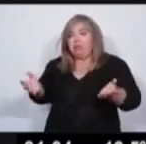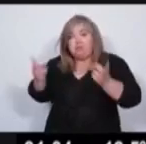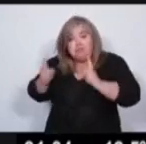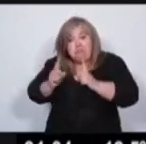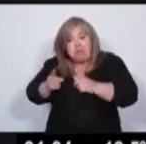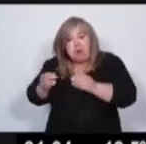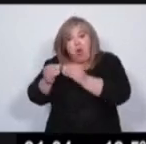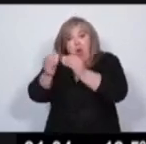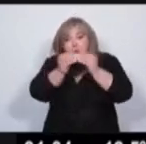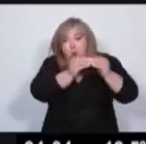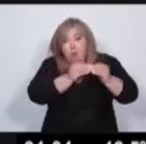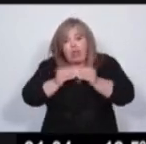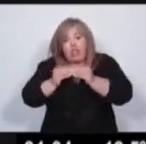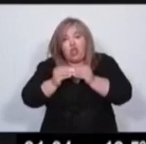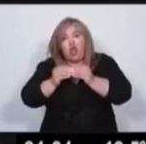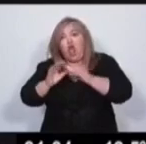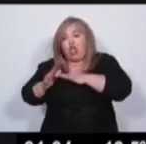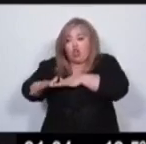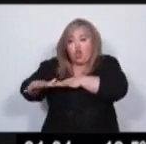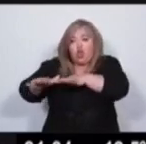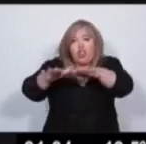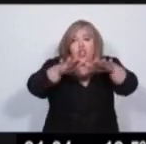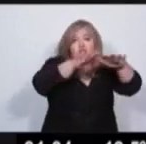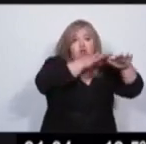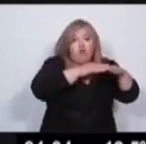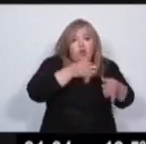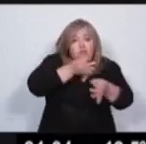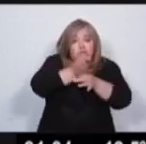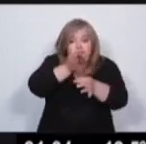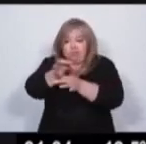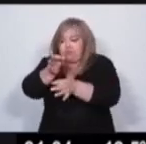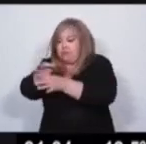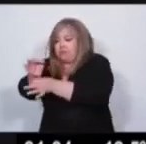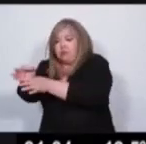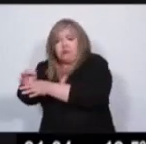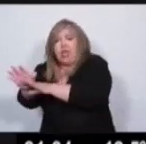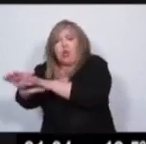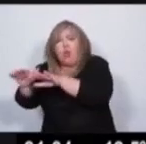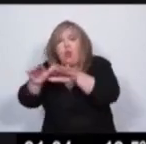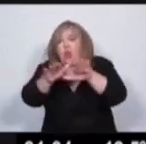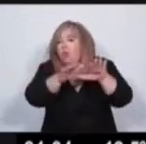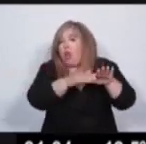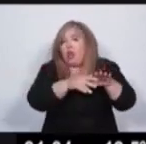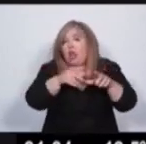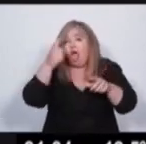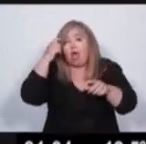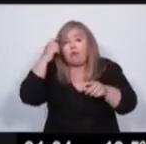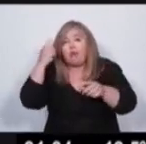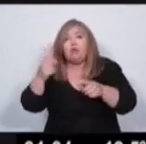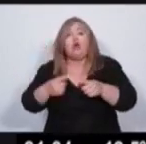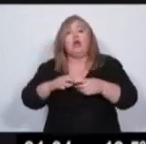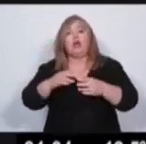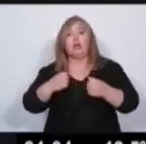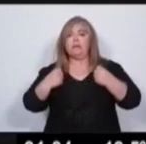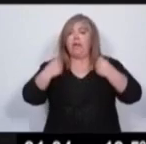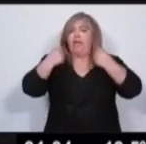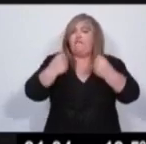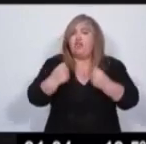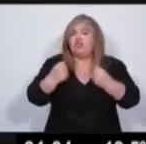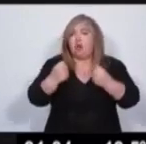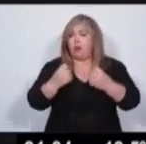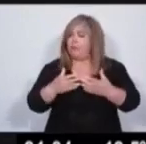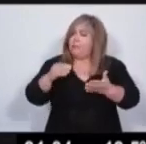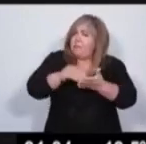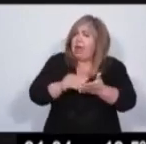y calidad de conocimiento por lo tanto la variable del esfuerzo pasaba a ser importante el que va a ser forzaba progresaba eso